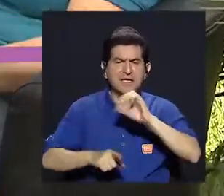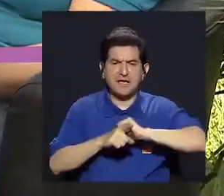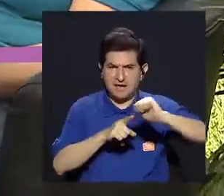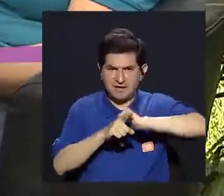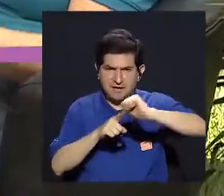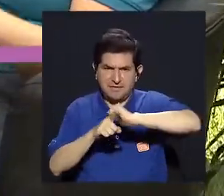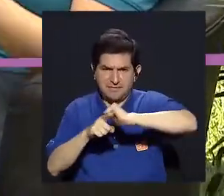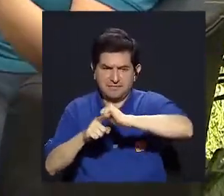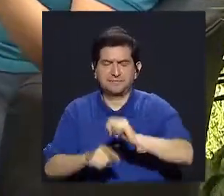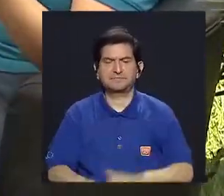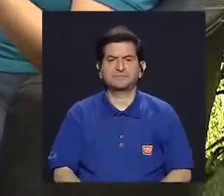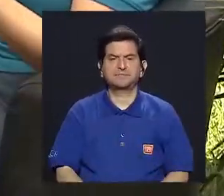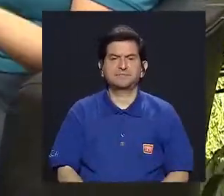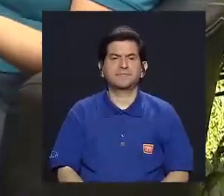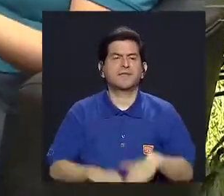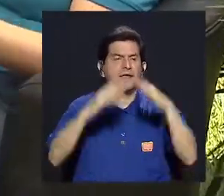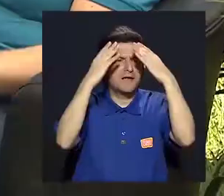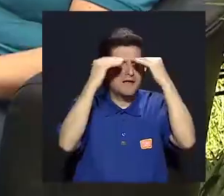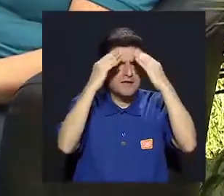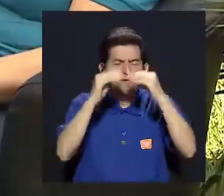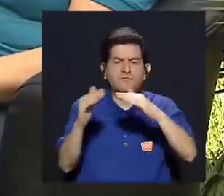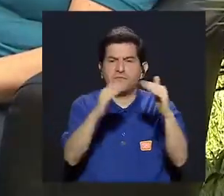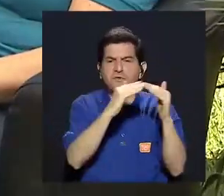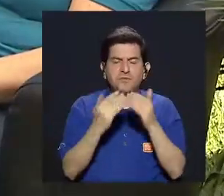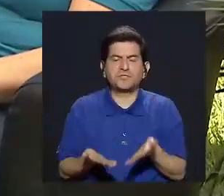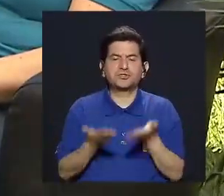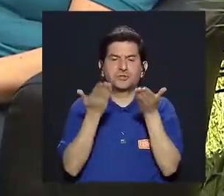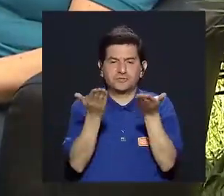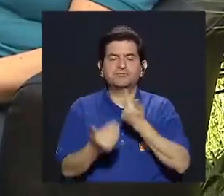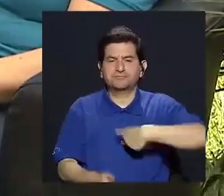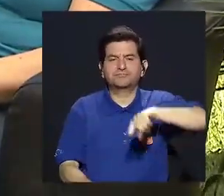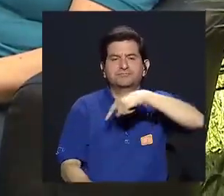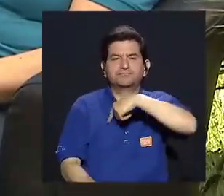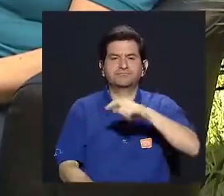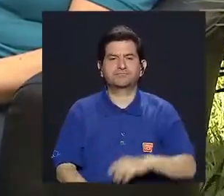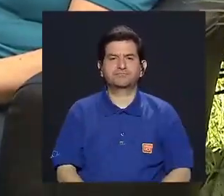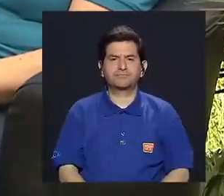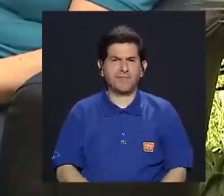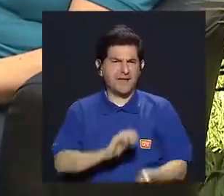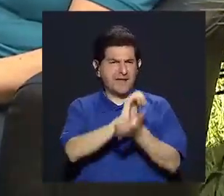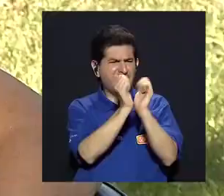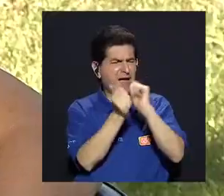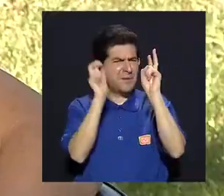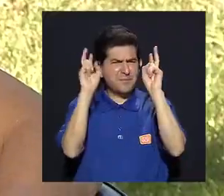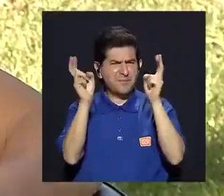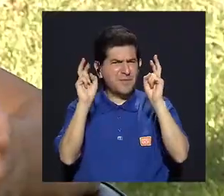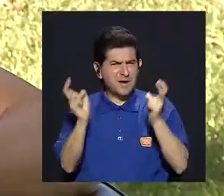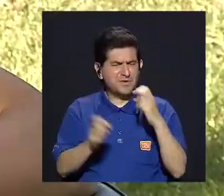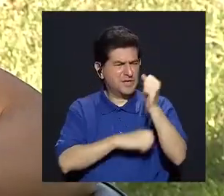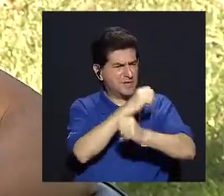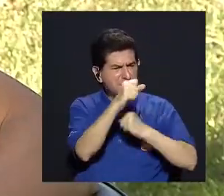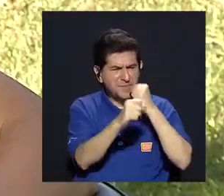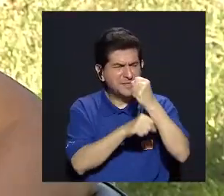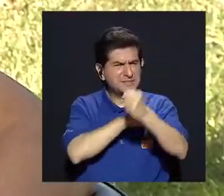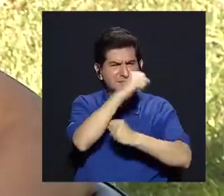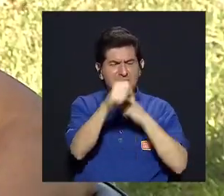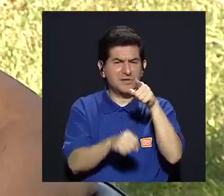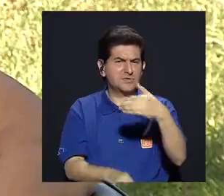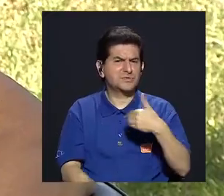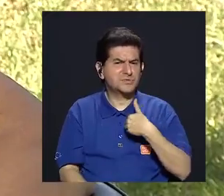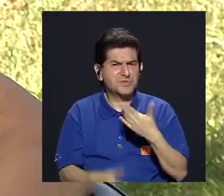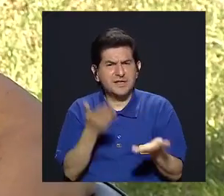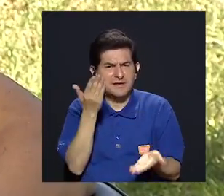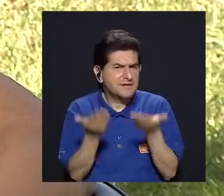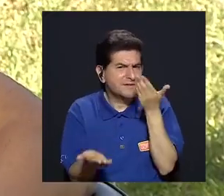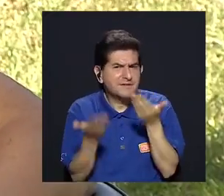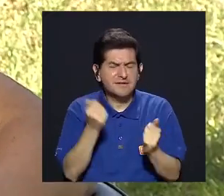capacitación y brindar información a las comunidades han cambiado los temas en todos estos años que usted